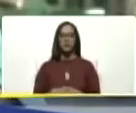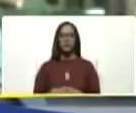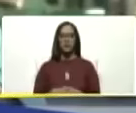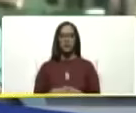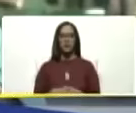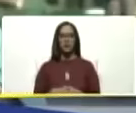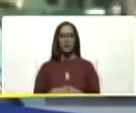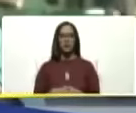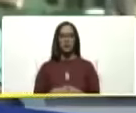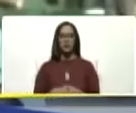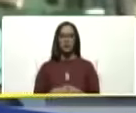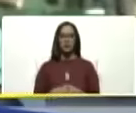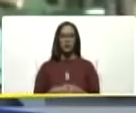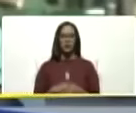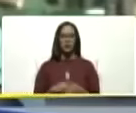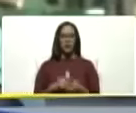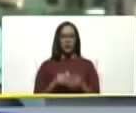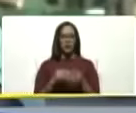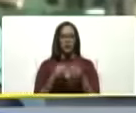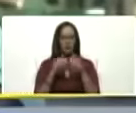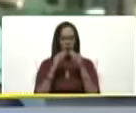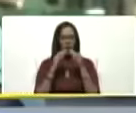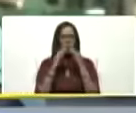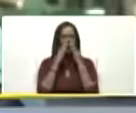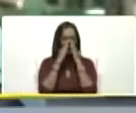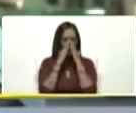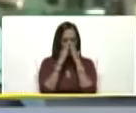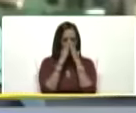La CEPAL y el Fondo Monetario Internacional